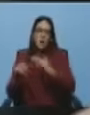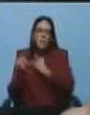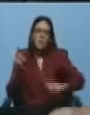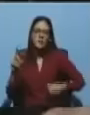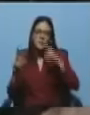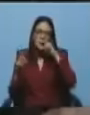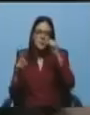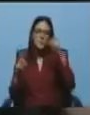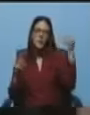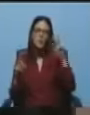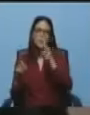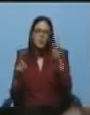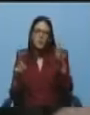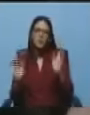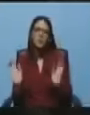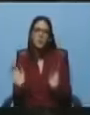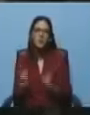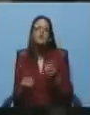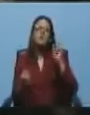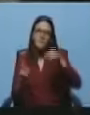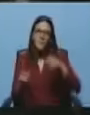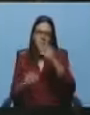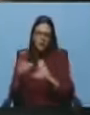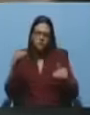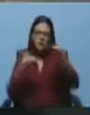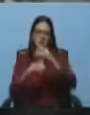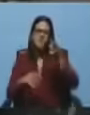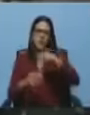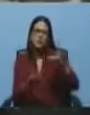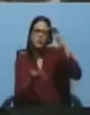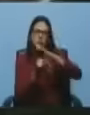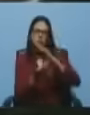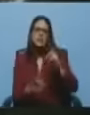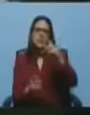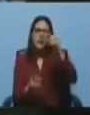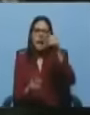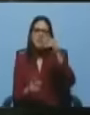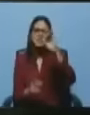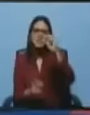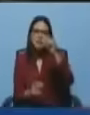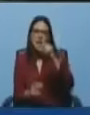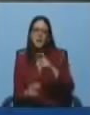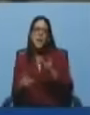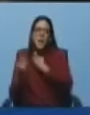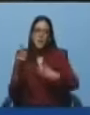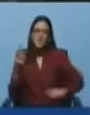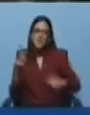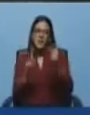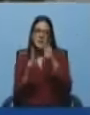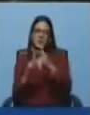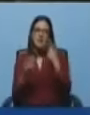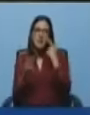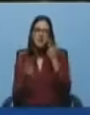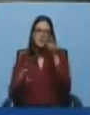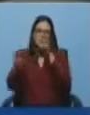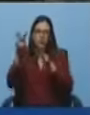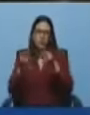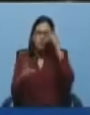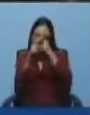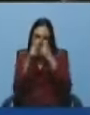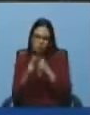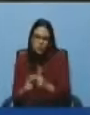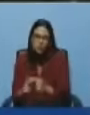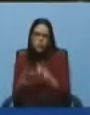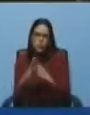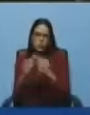República, Nicolás Maduro. Entonces arriba así a la ciudad de Kazán, el jefe de Estado, se le realiza, rinden